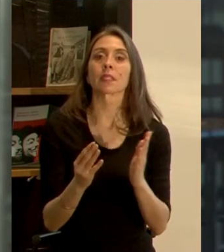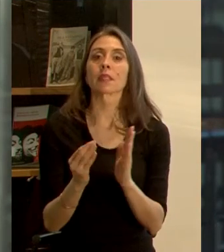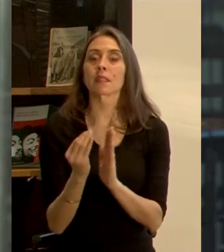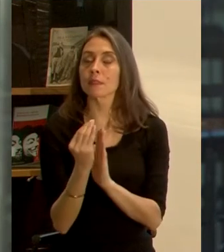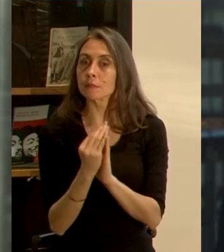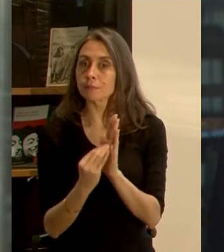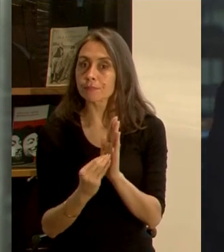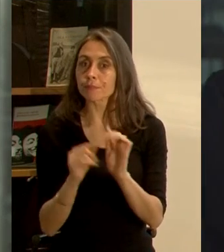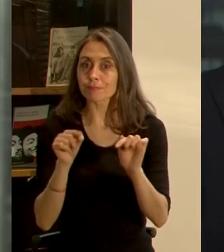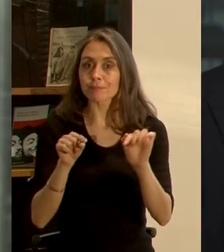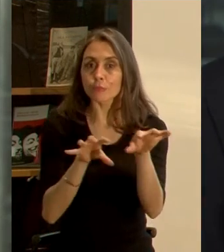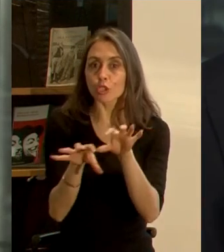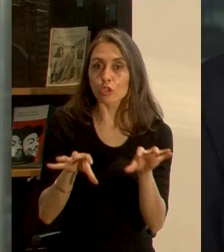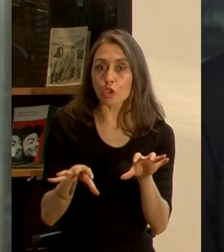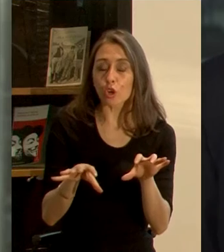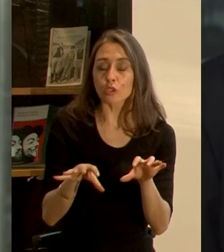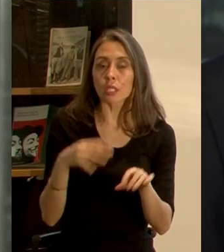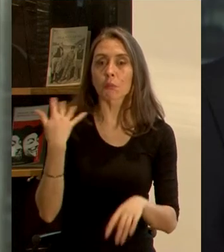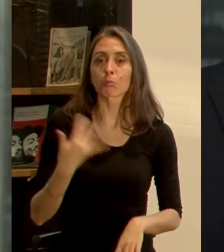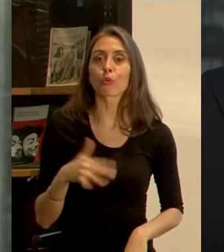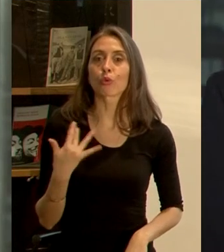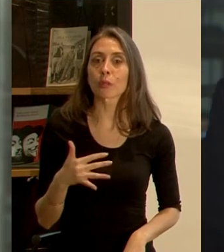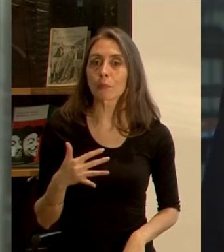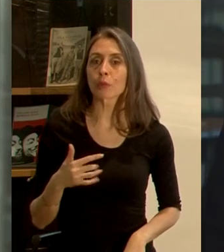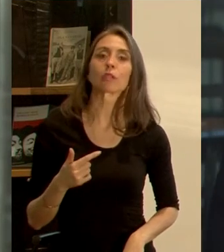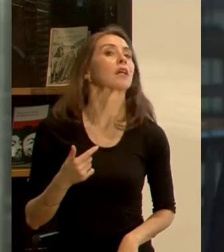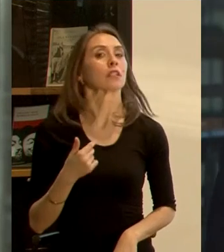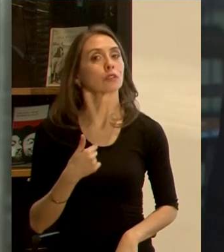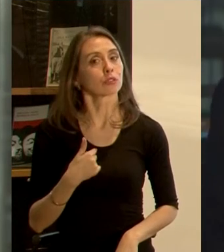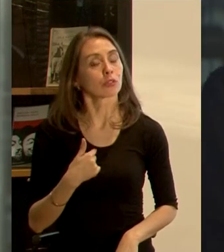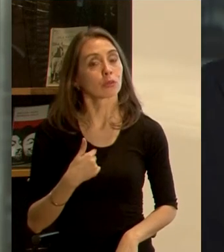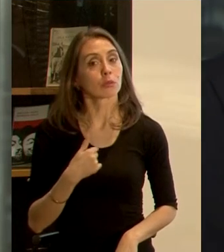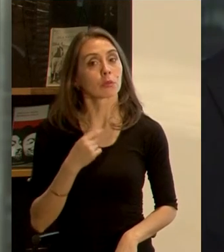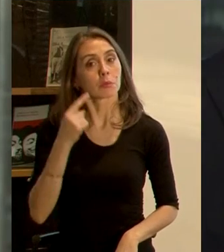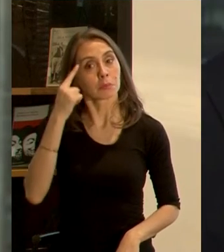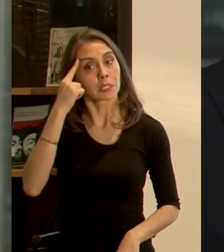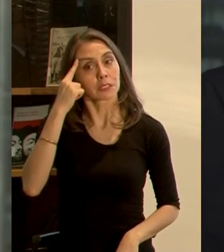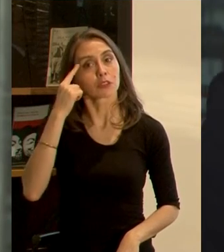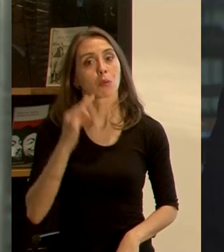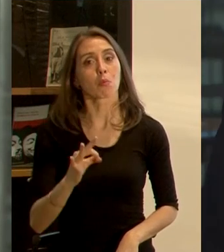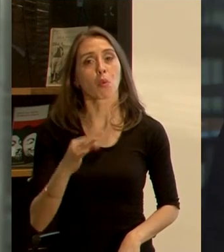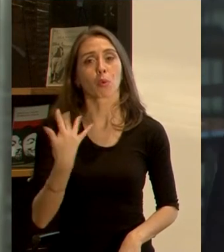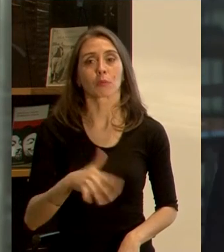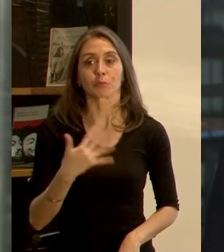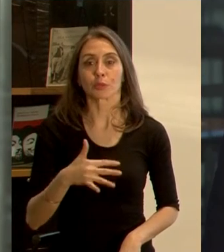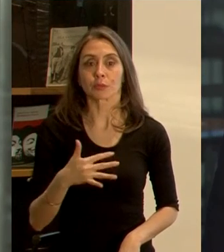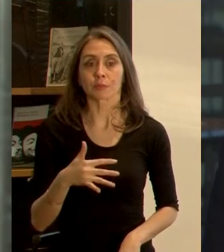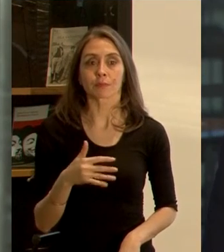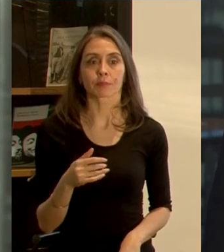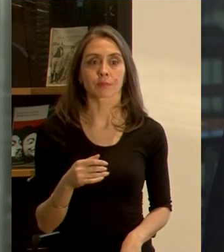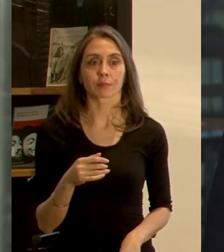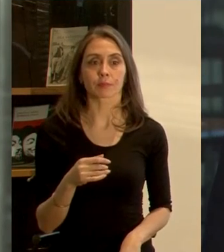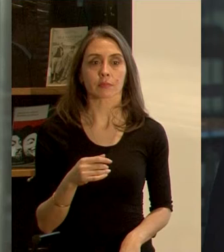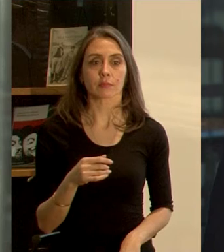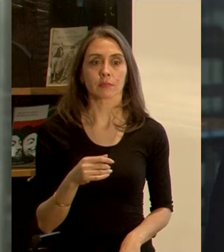la conjugación de estas cosas es muy importante. Entonces, yo en ese sentido me parece muy relevante poder